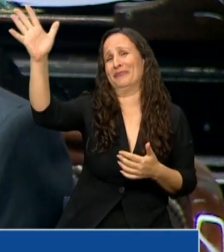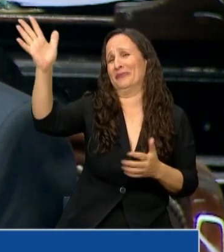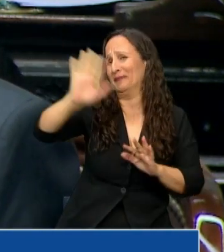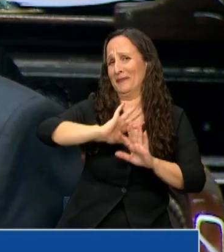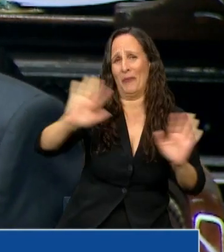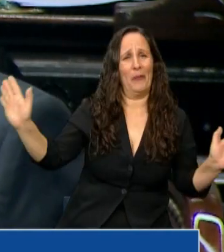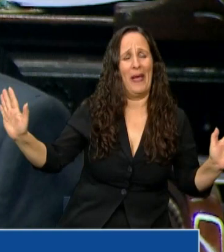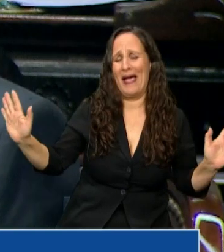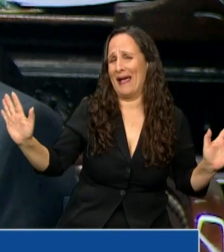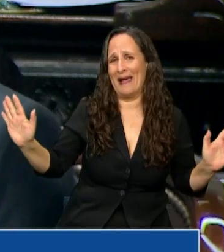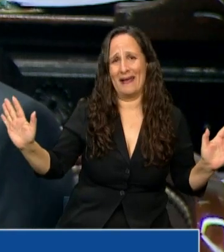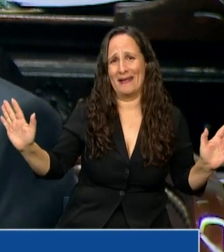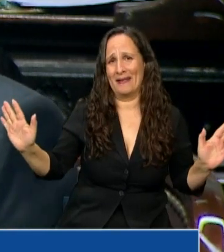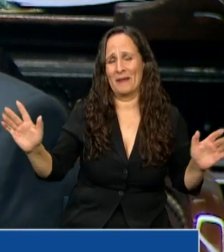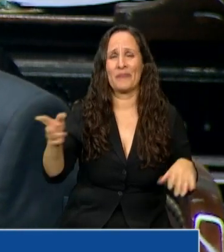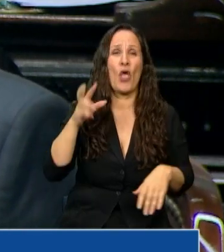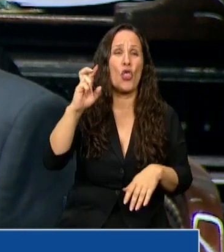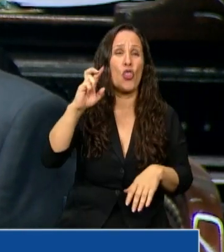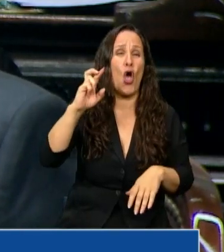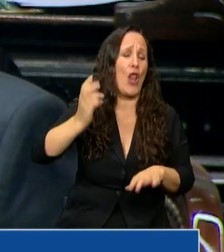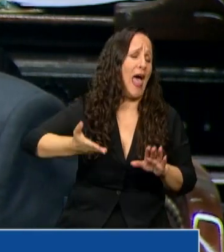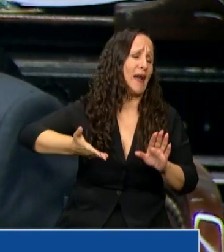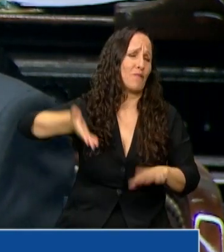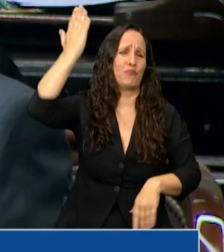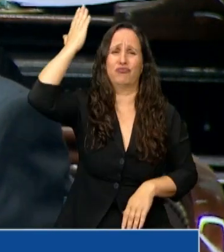esquina. El dólar se dispara.